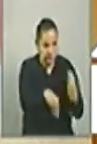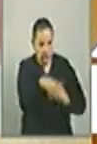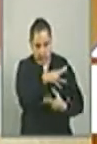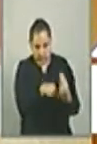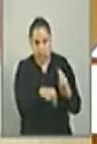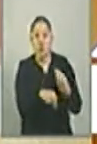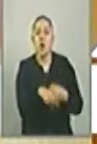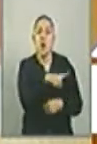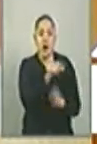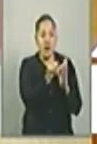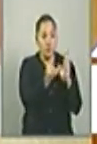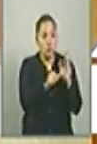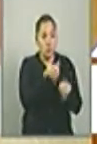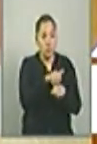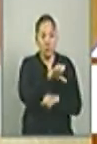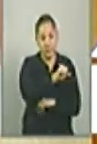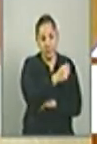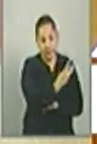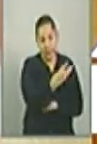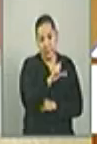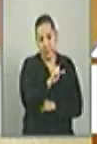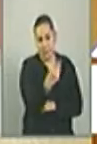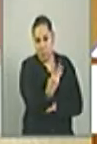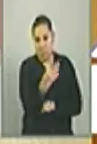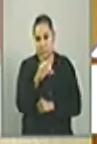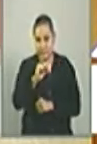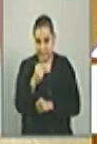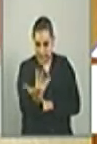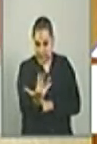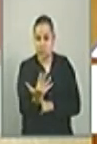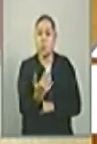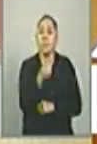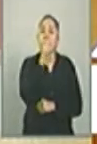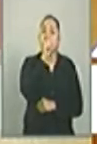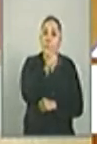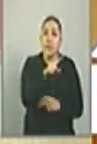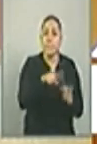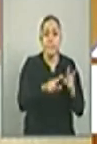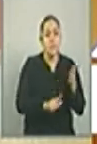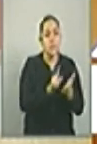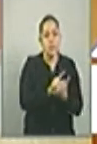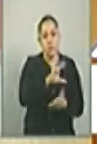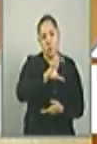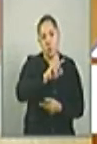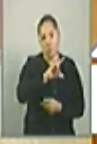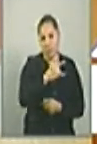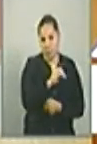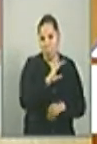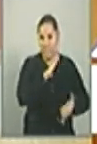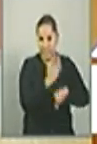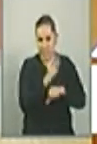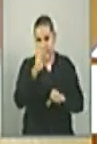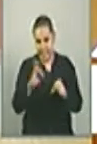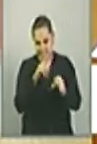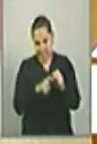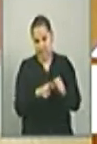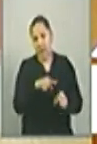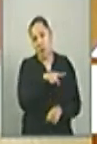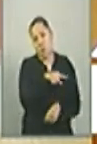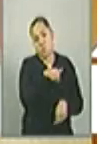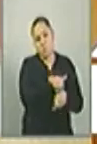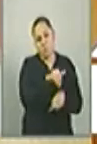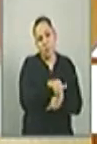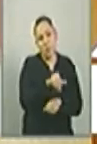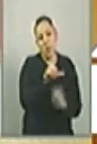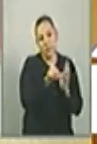sus artículos 63, 64, 65 y del Código Penal Federal, el 400 bis. Nos